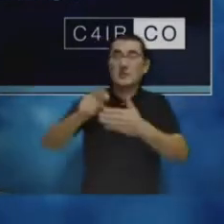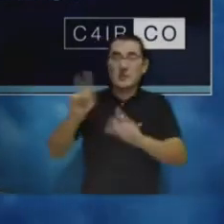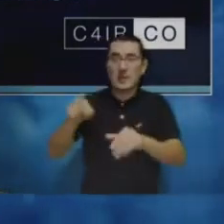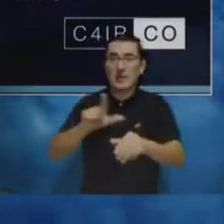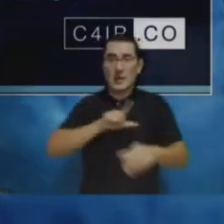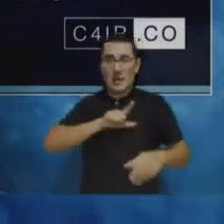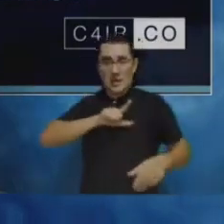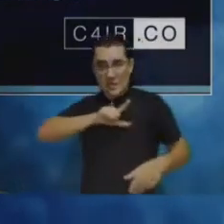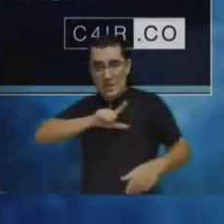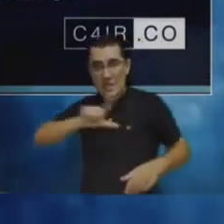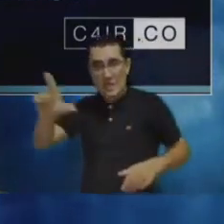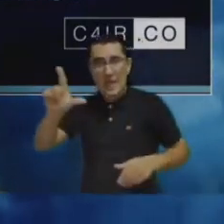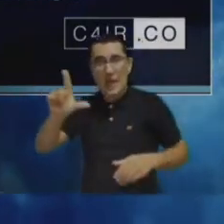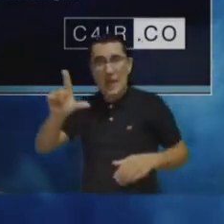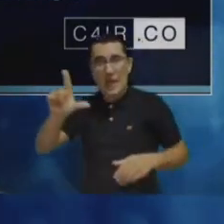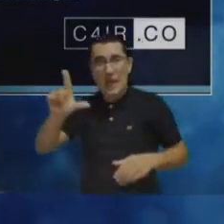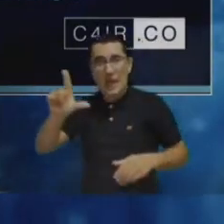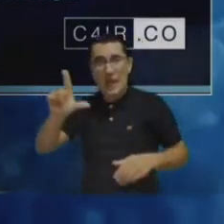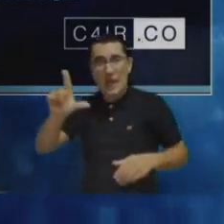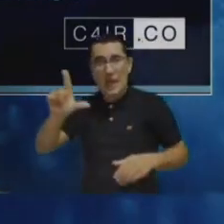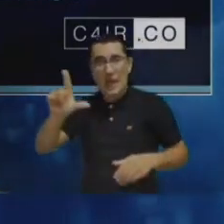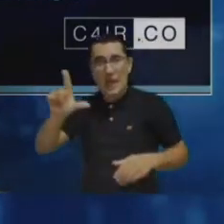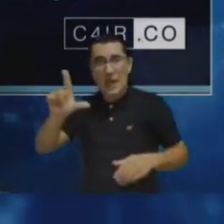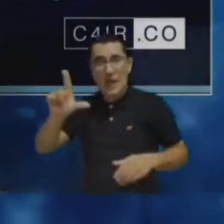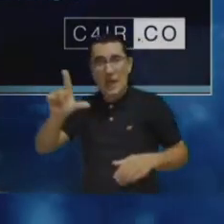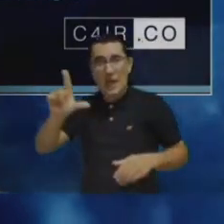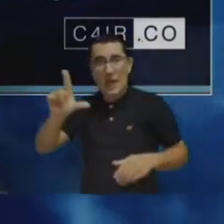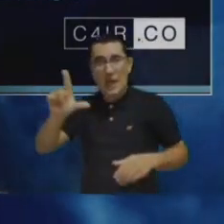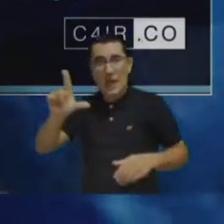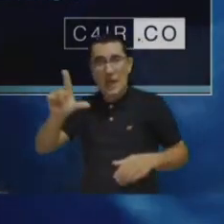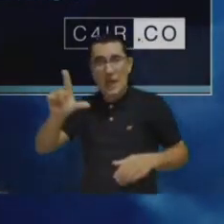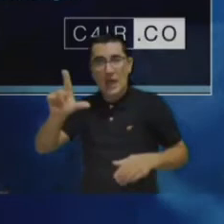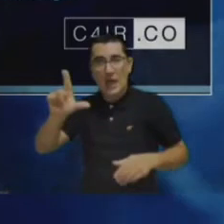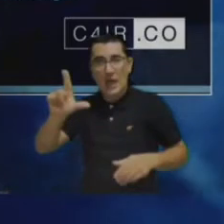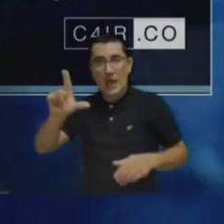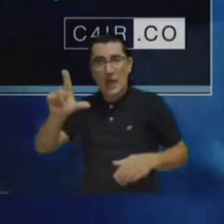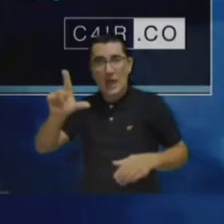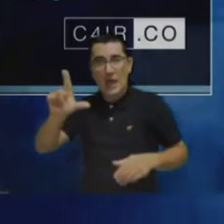más sobre esto. Pero acá también estamos hablando de unos